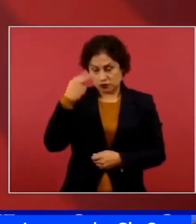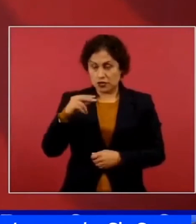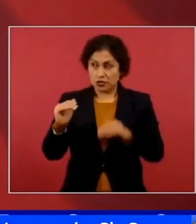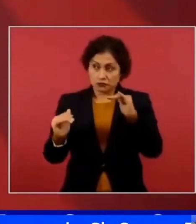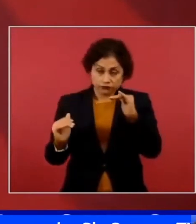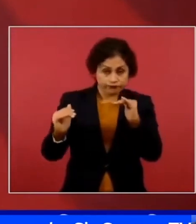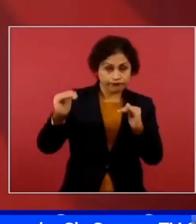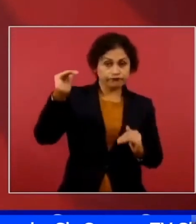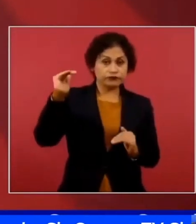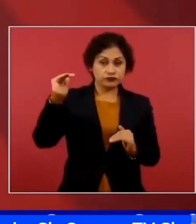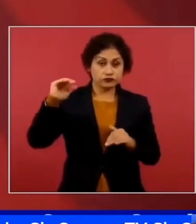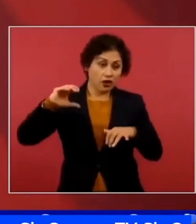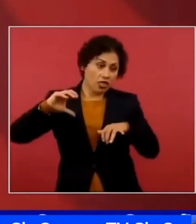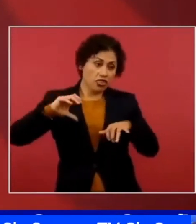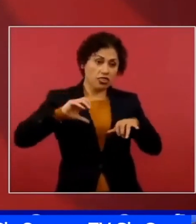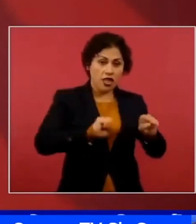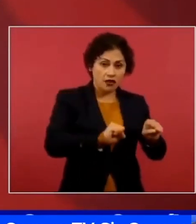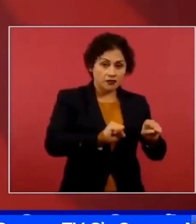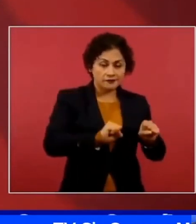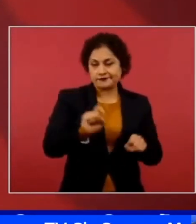colonial.